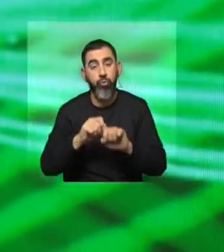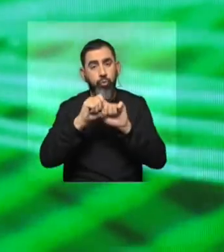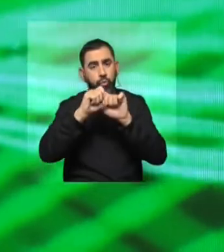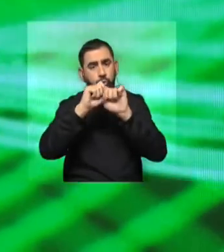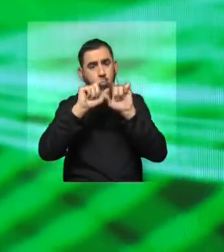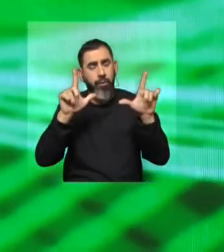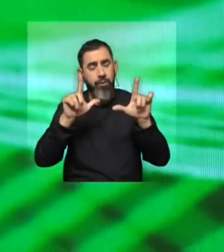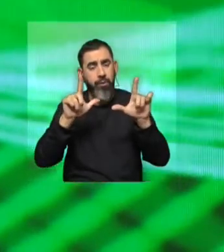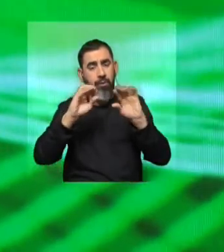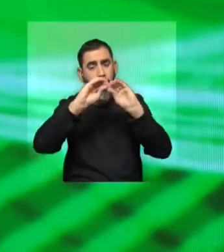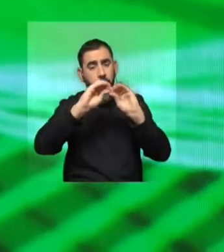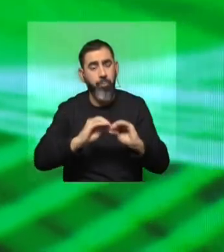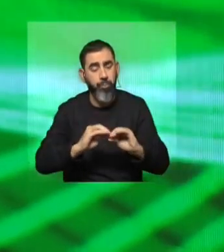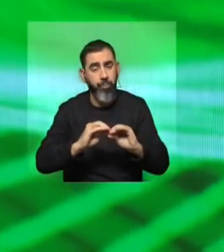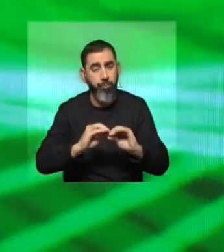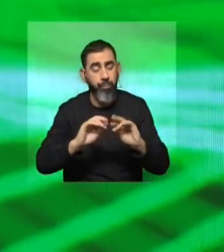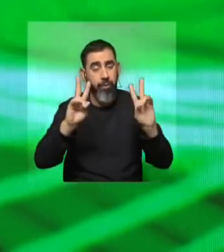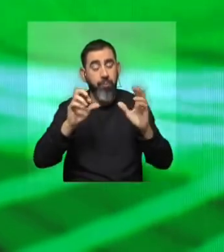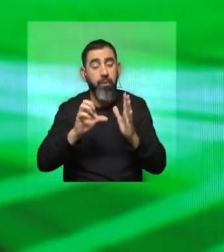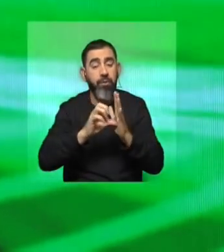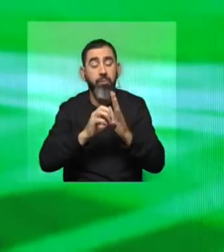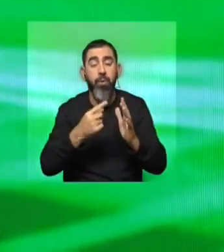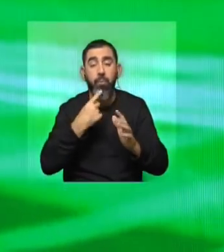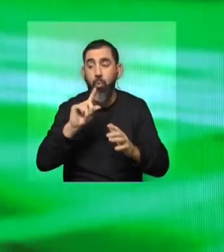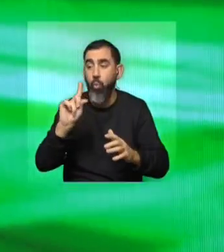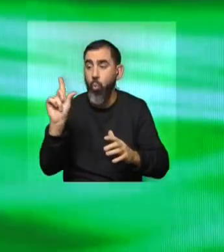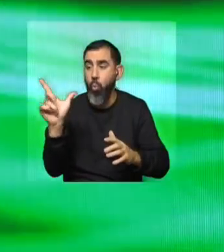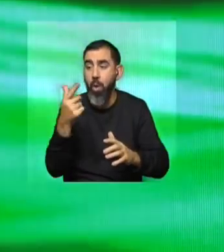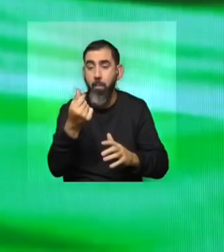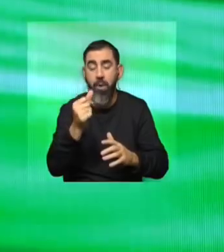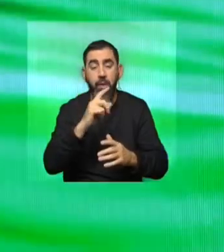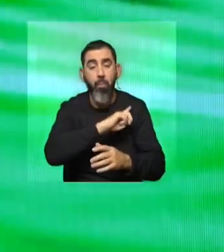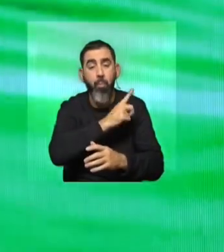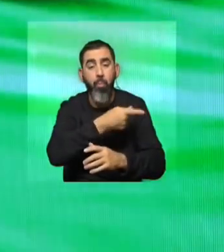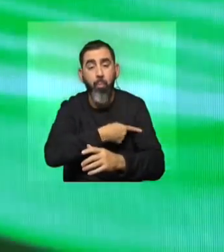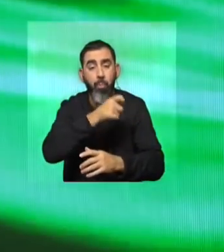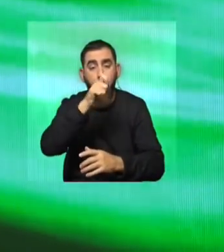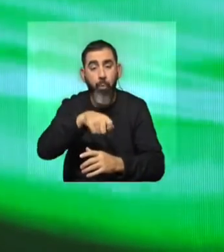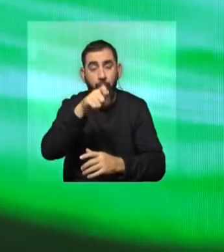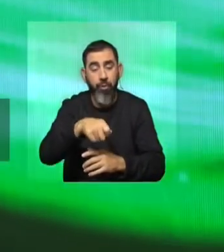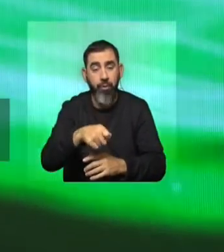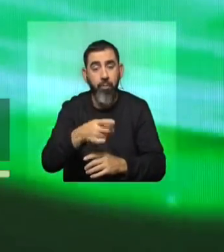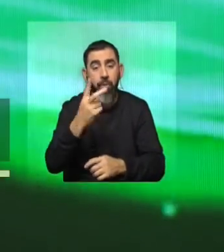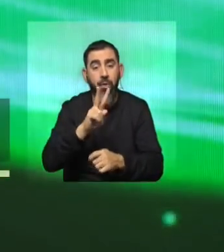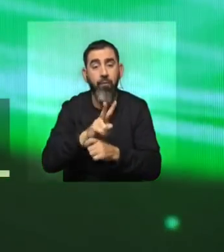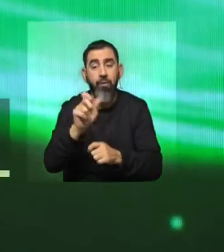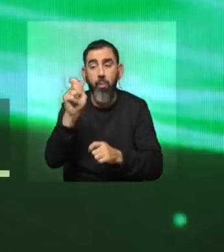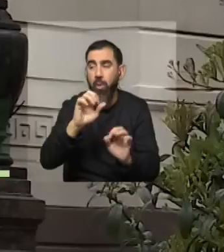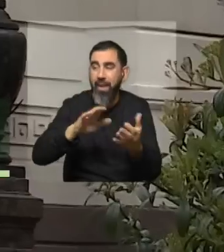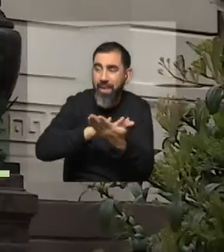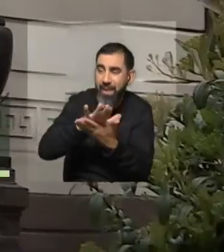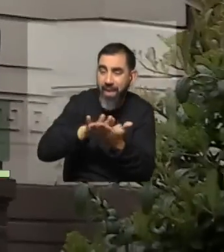mensaje desde el sistema político es que no va a haber rubros para el Poder Judicial, pero estrictamente para la defensa pública